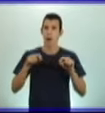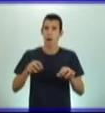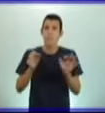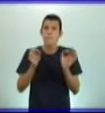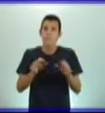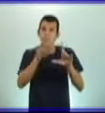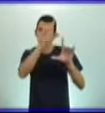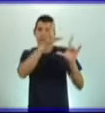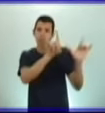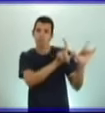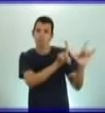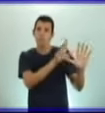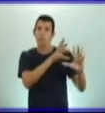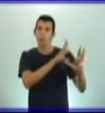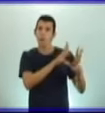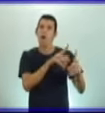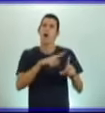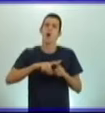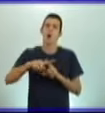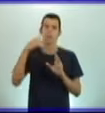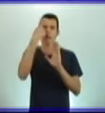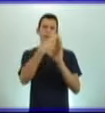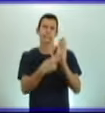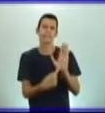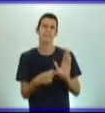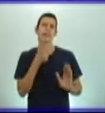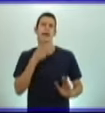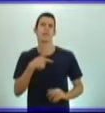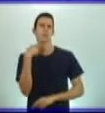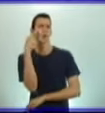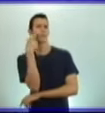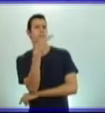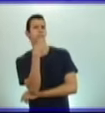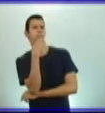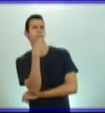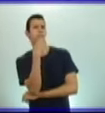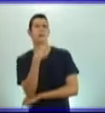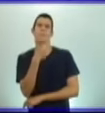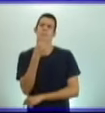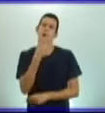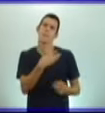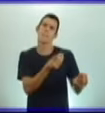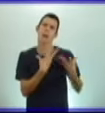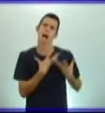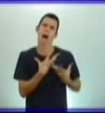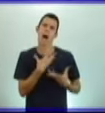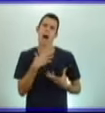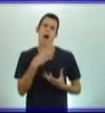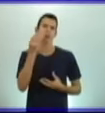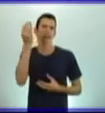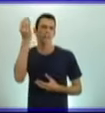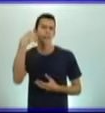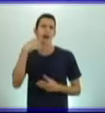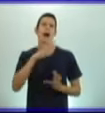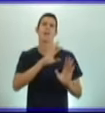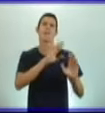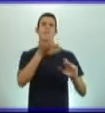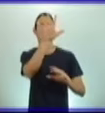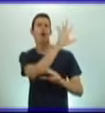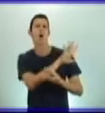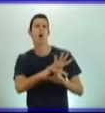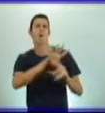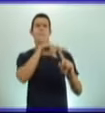Por ejemplo, de la gráfica también podemos saber cuándo esa función es positiva. ¿Qué quiere decir que sea positiva? Que